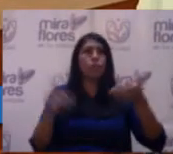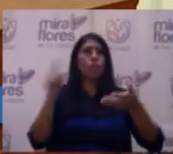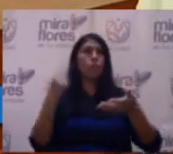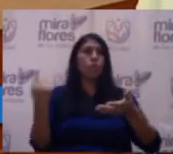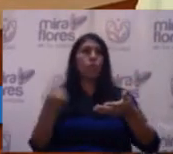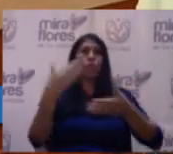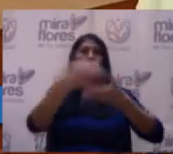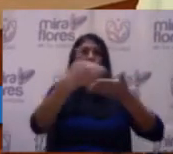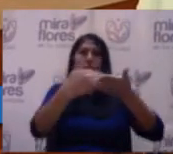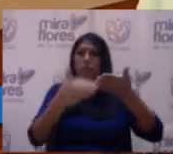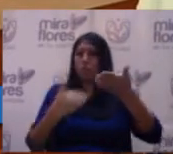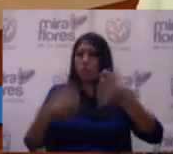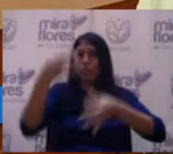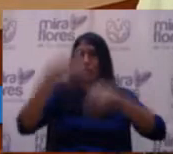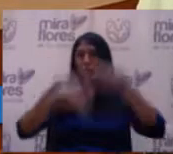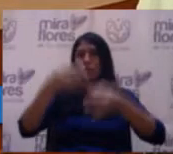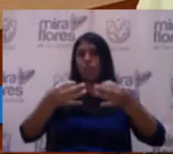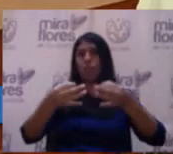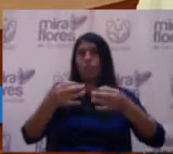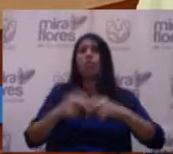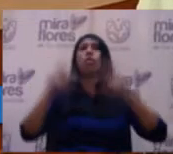más conocido como ETUPA.